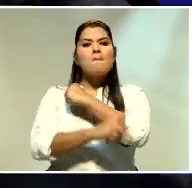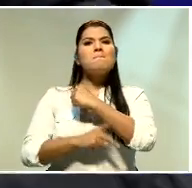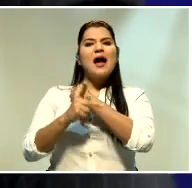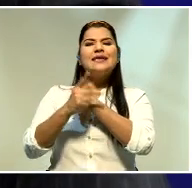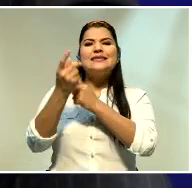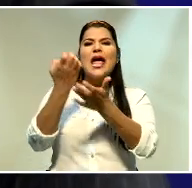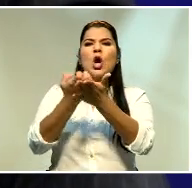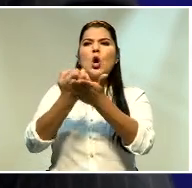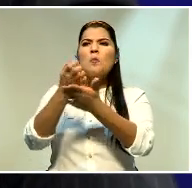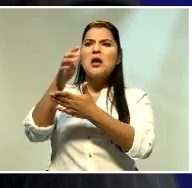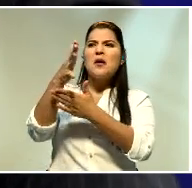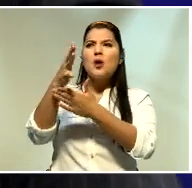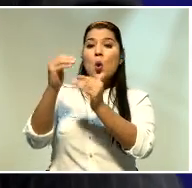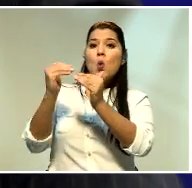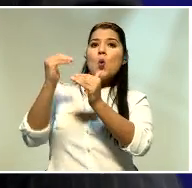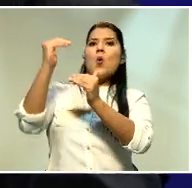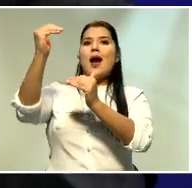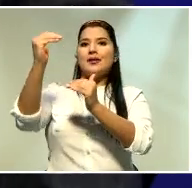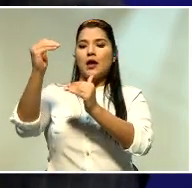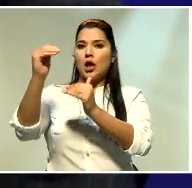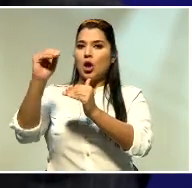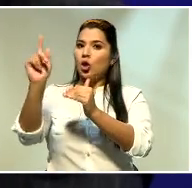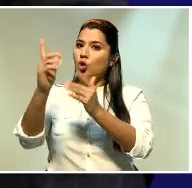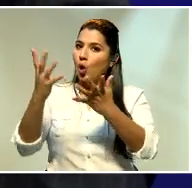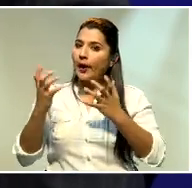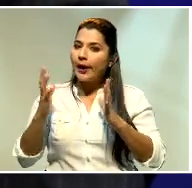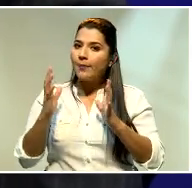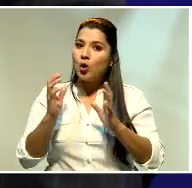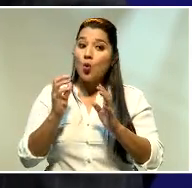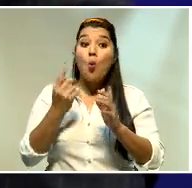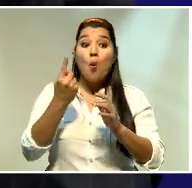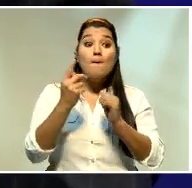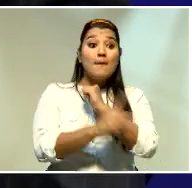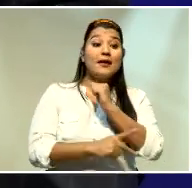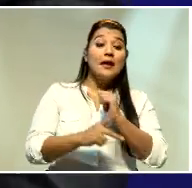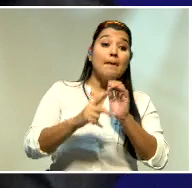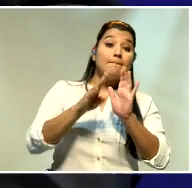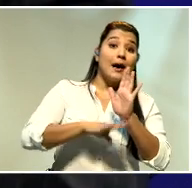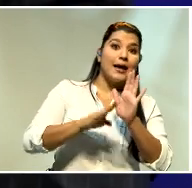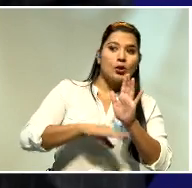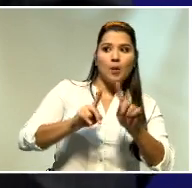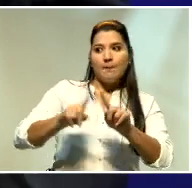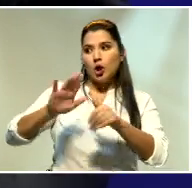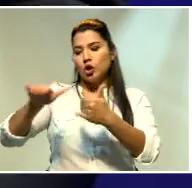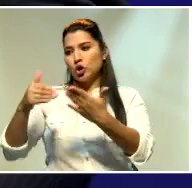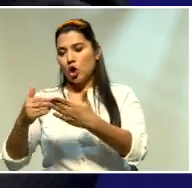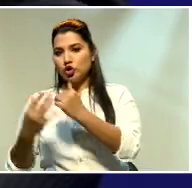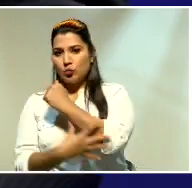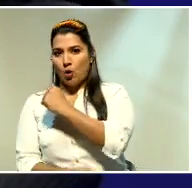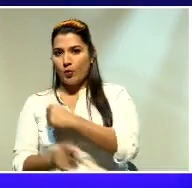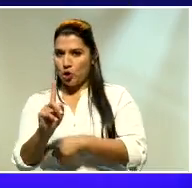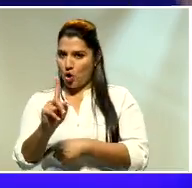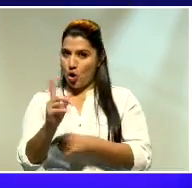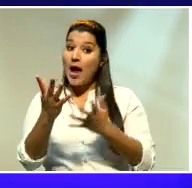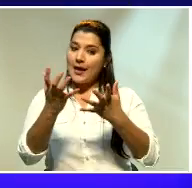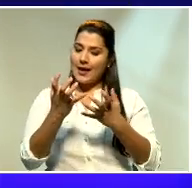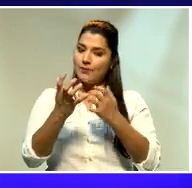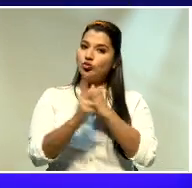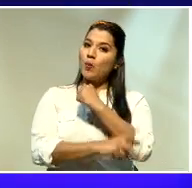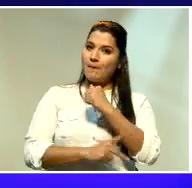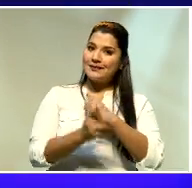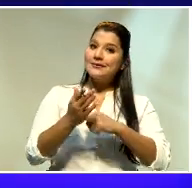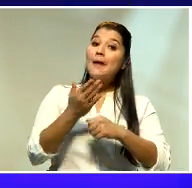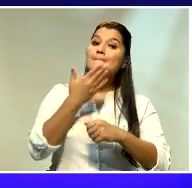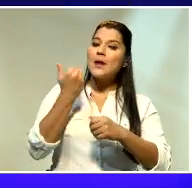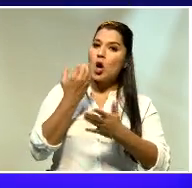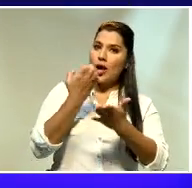barato empobreciendo a todo mundo. Lo que queremos es hacer un país que sea caro, pero porque todos tenemos mejores ingresos. Claro, pero lo que la